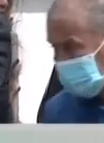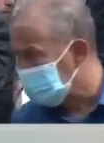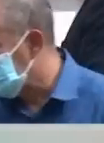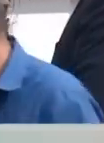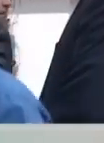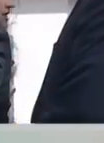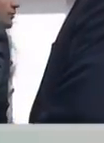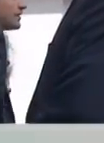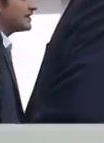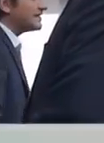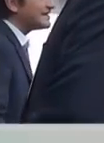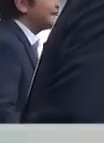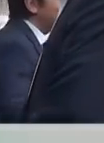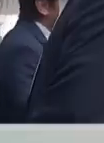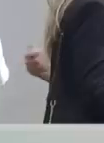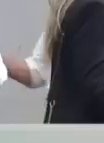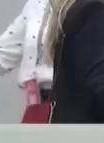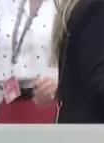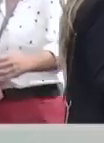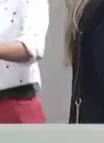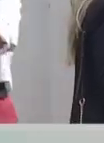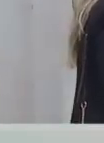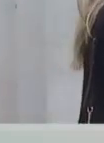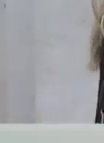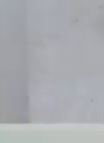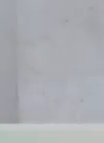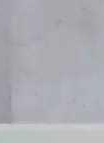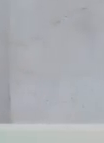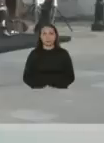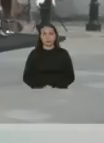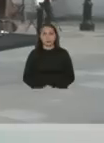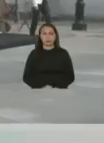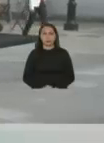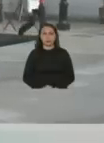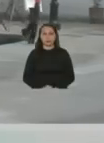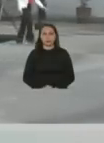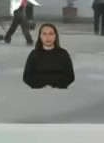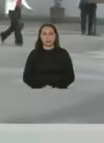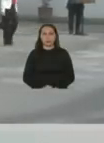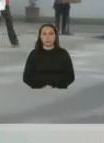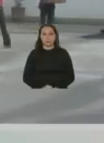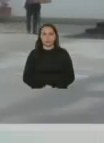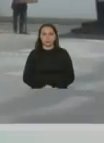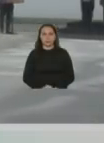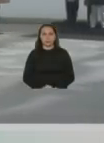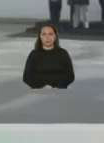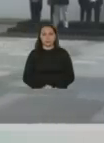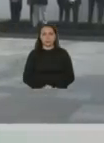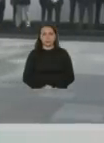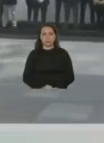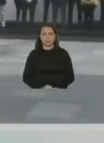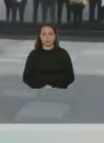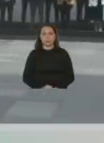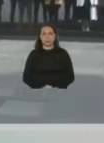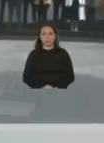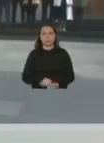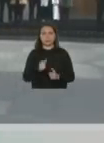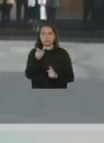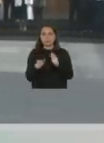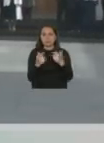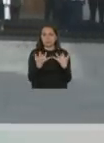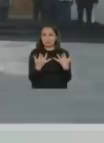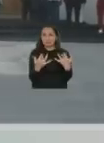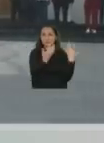de Carolina Toaá y su llegada al Ministerio del Interior. ¿Cuáles son los desafíos que enfrenta Sebastián Sistel? ¿Le parece bien el nombramiento de Carolina Toaá, que ya tenía